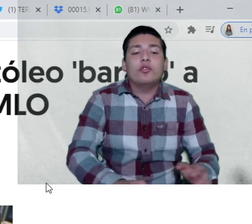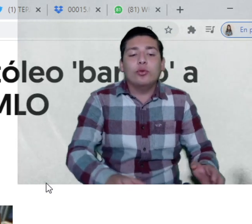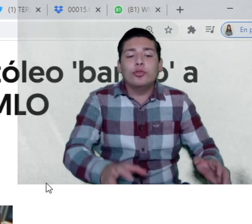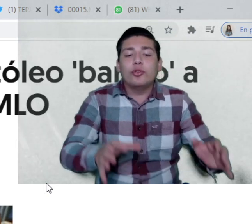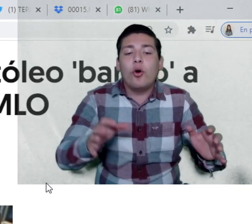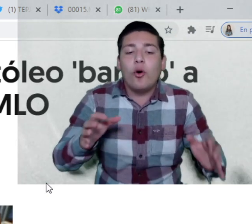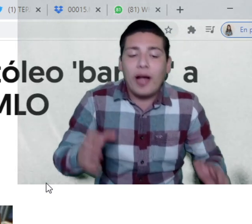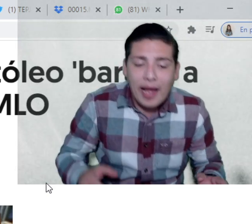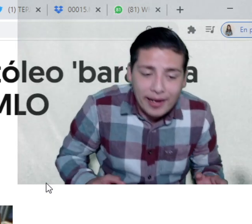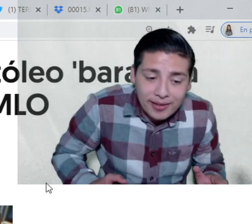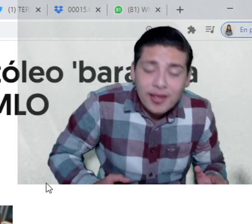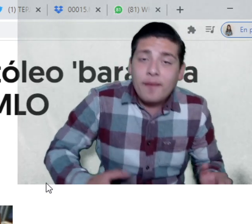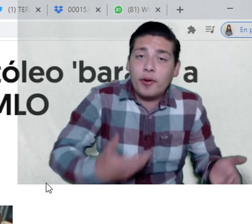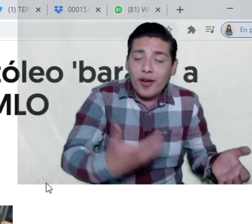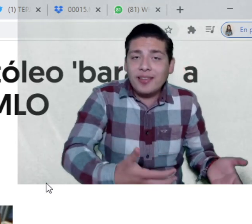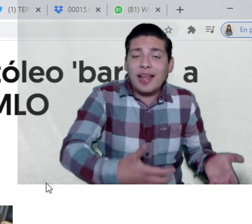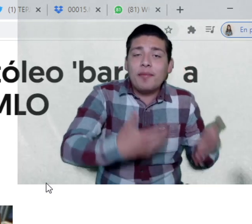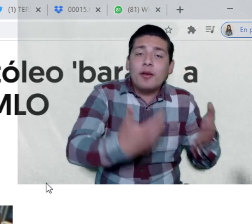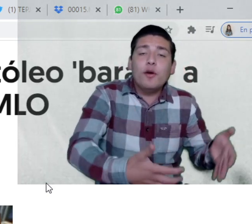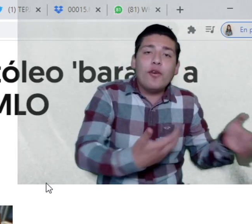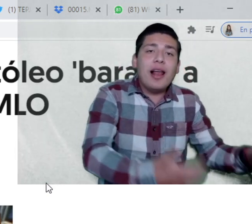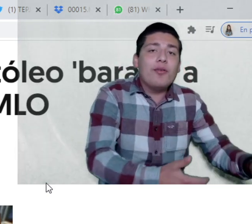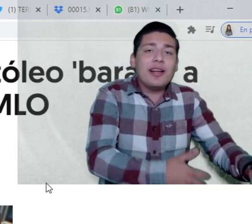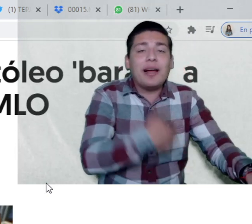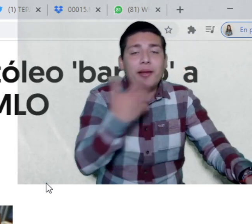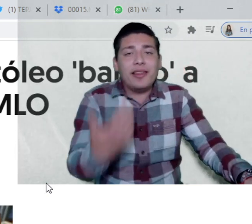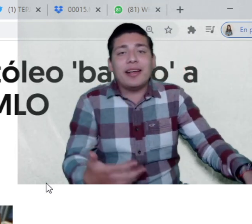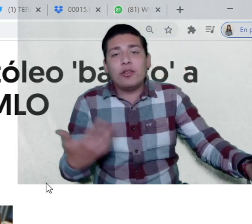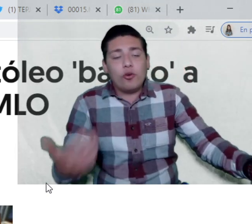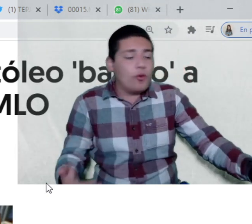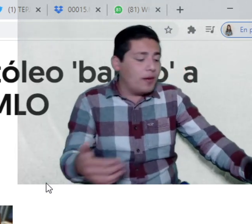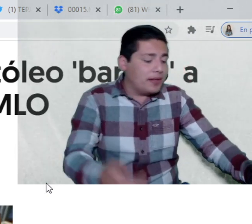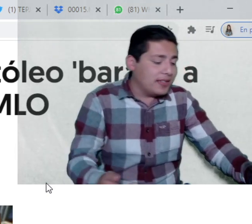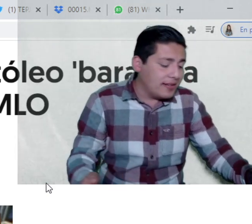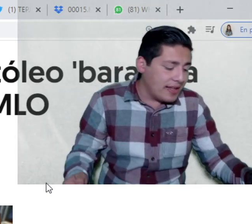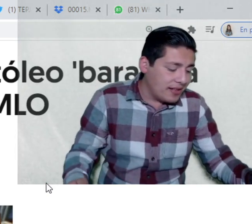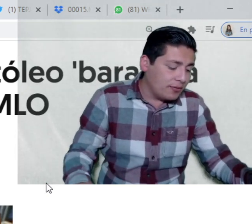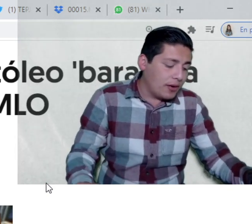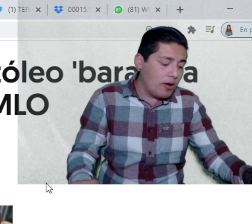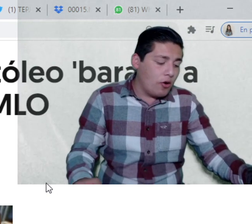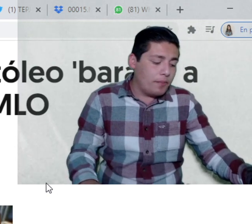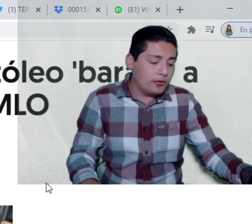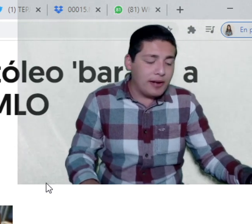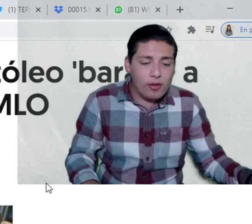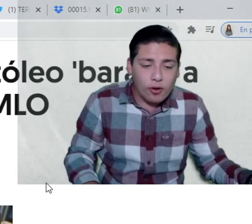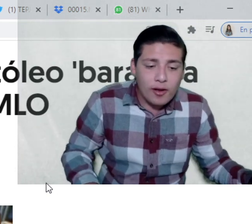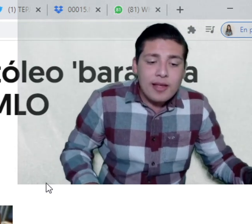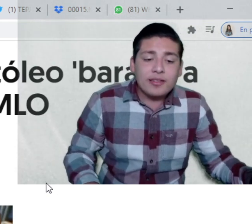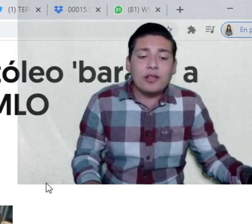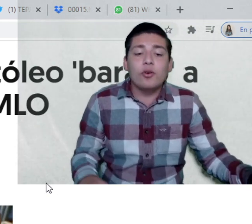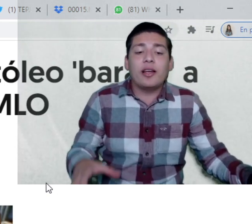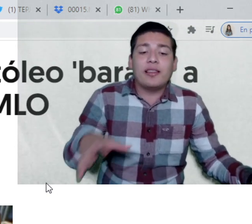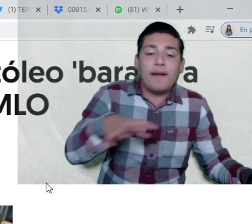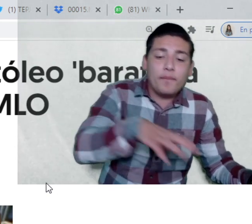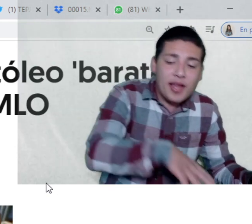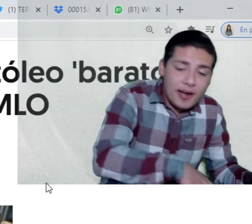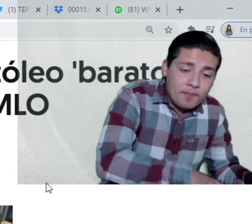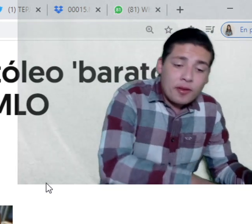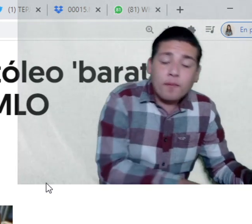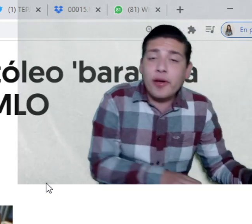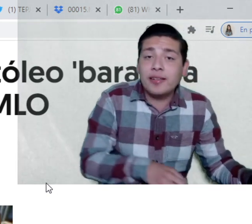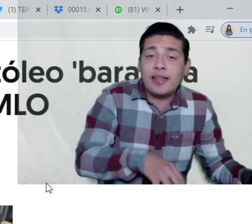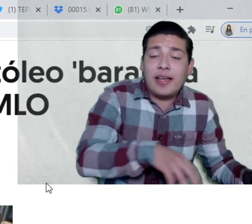en sus hogares. Pero esta no fue la única medida que tomó el presidente Andrés Manuel López Obrador, sino que